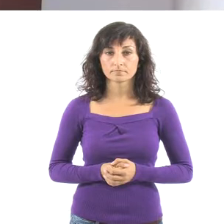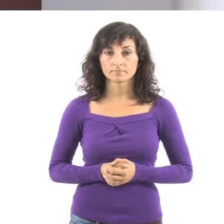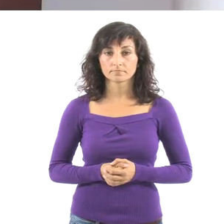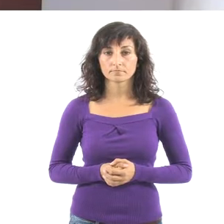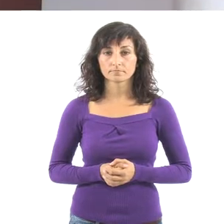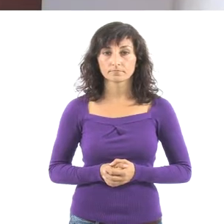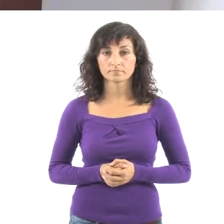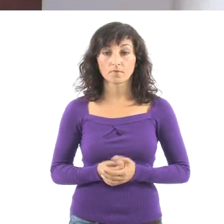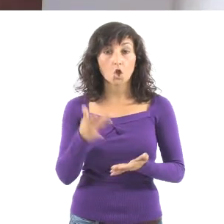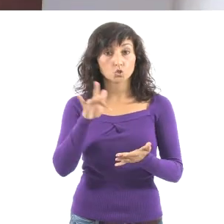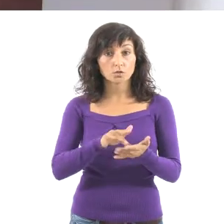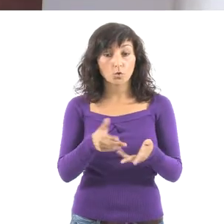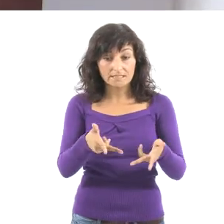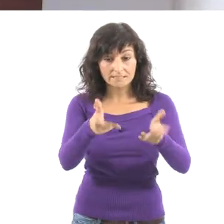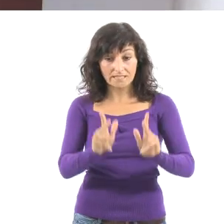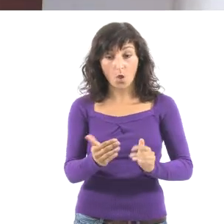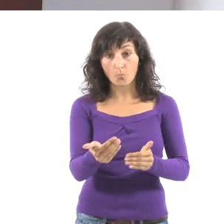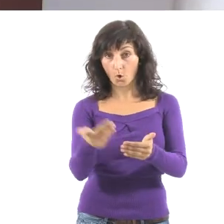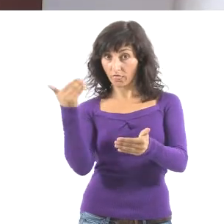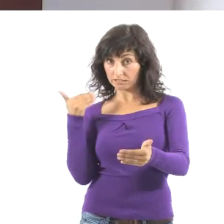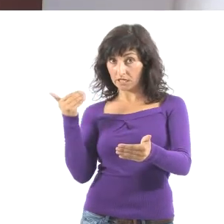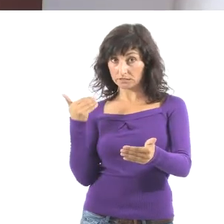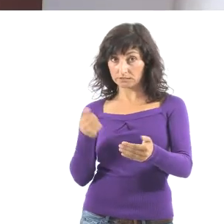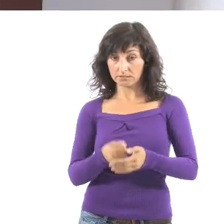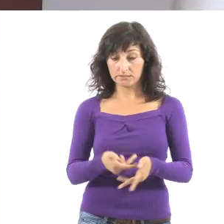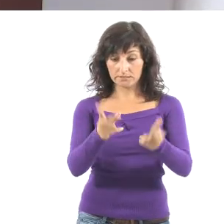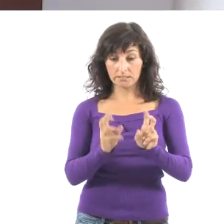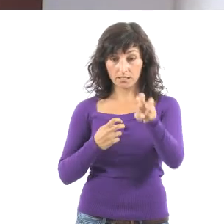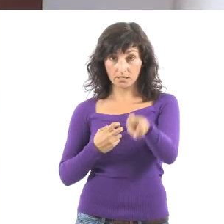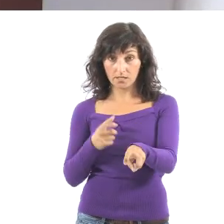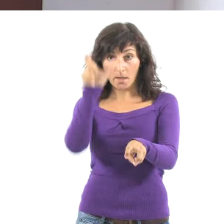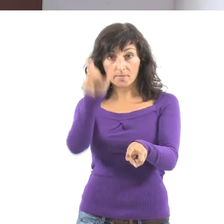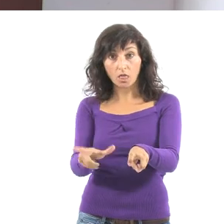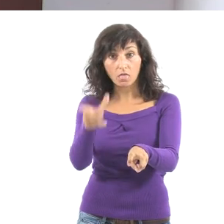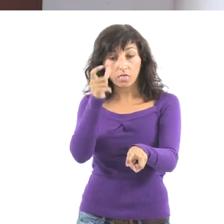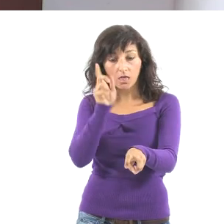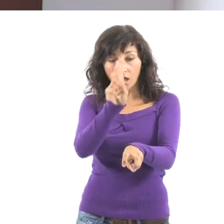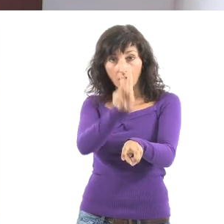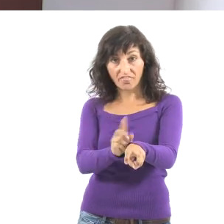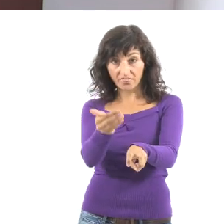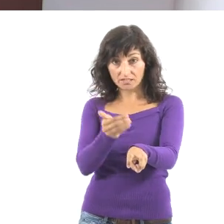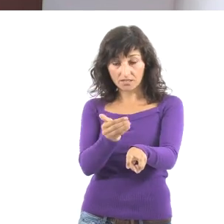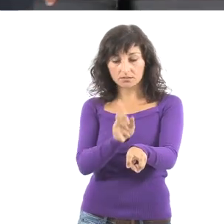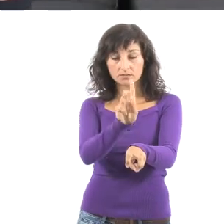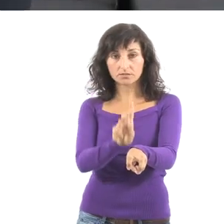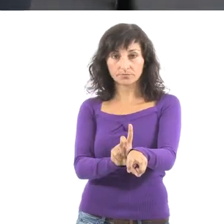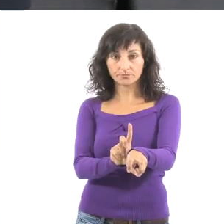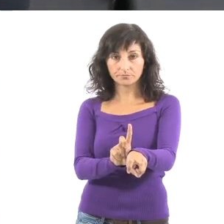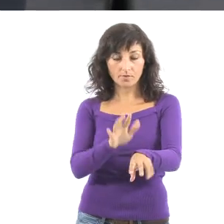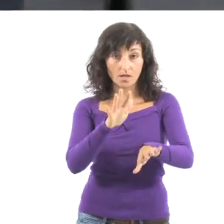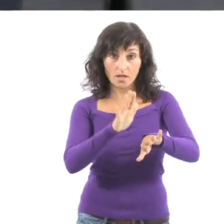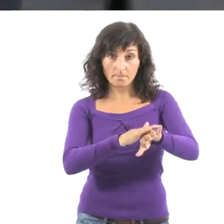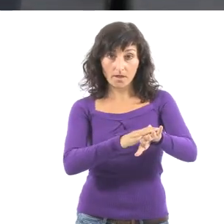A la hora de abordar una silla desde la parte posterior, se sitúa a la persona deficiente visual tras ella, se coge su